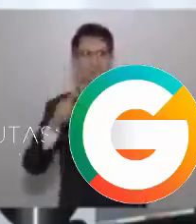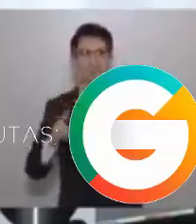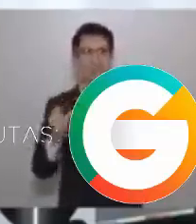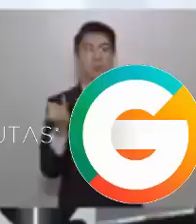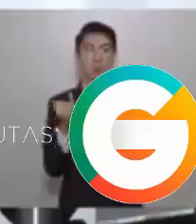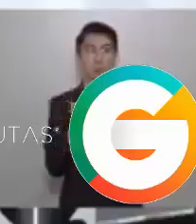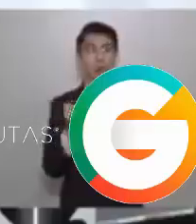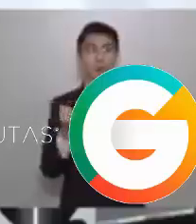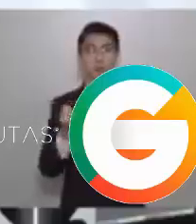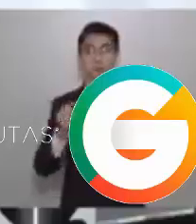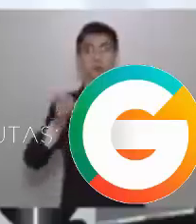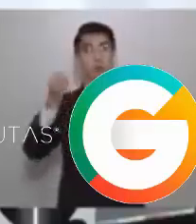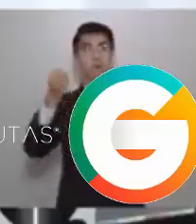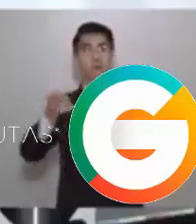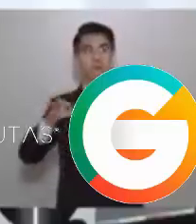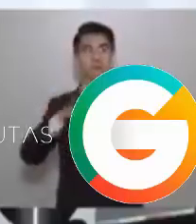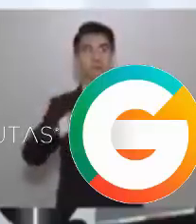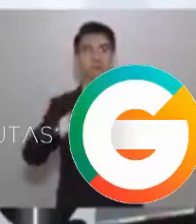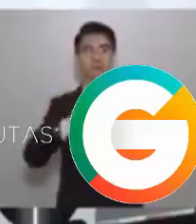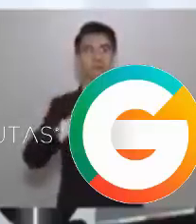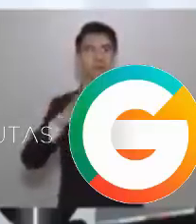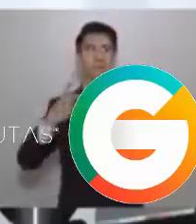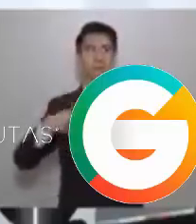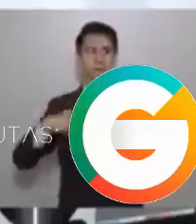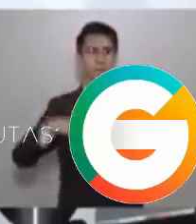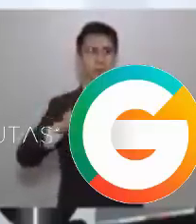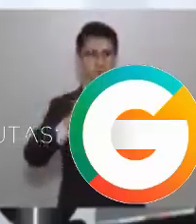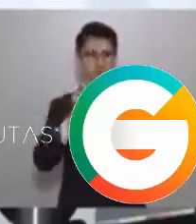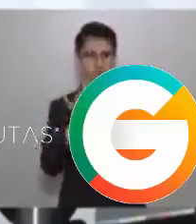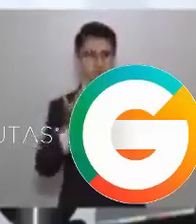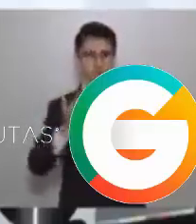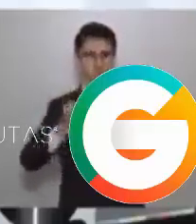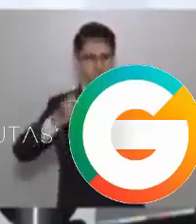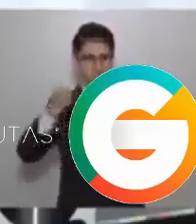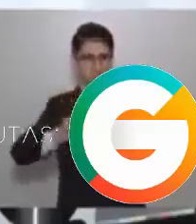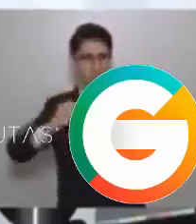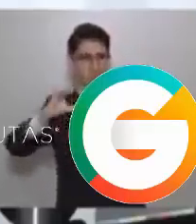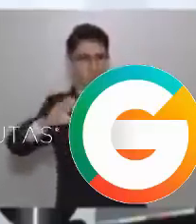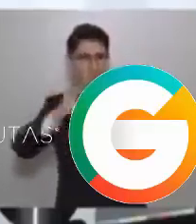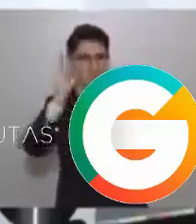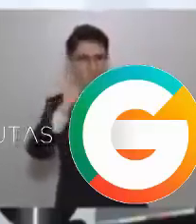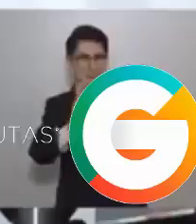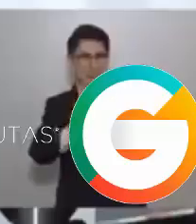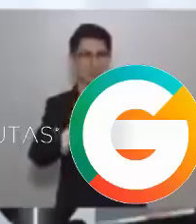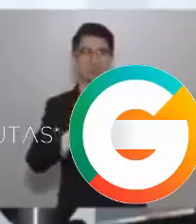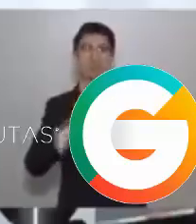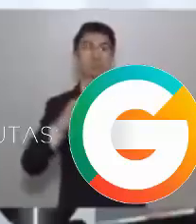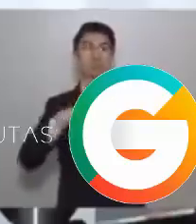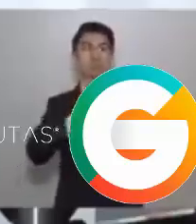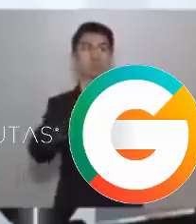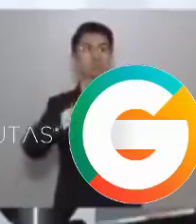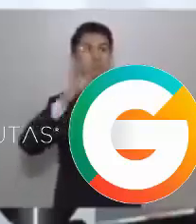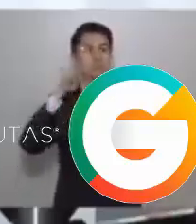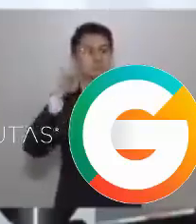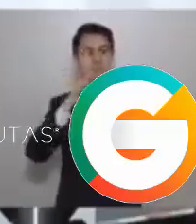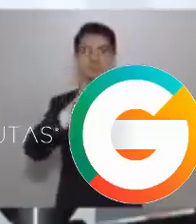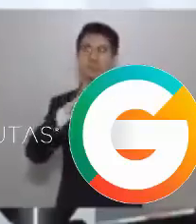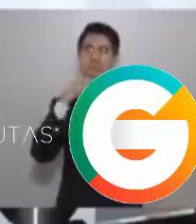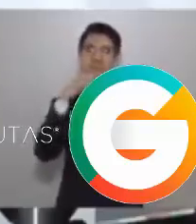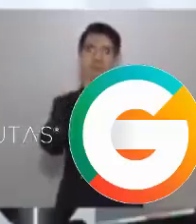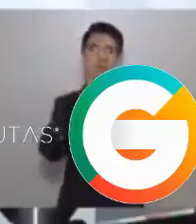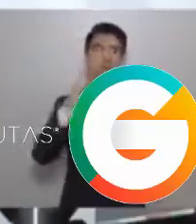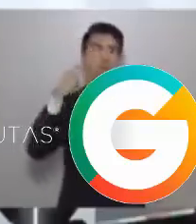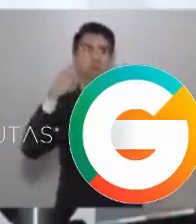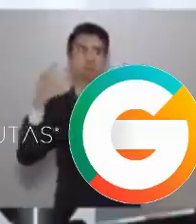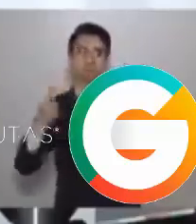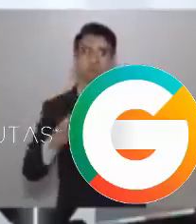aquí representadas por el general Leopoldo Tizoc Aguilar, con un servidor, asimismo, con nuestra gobernadora María